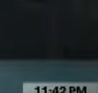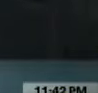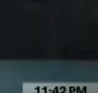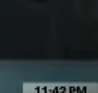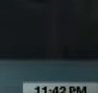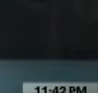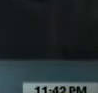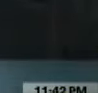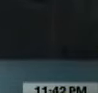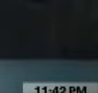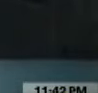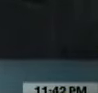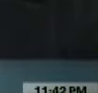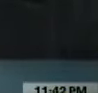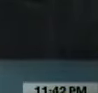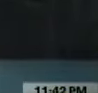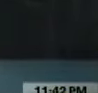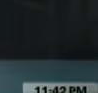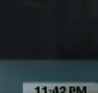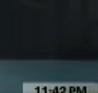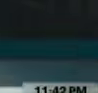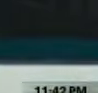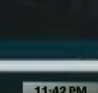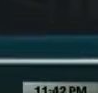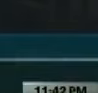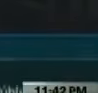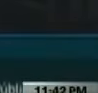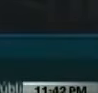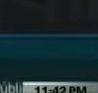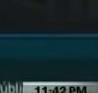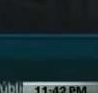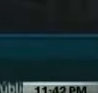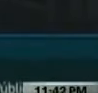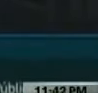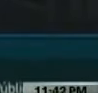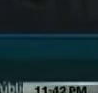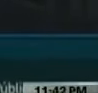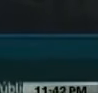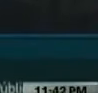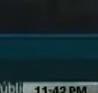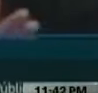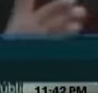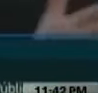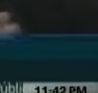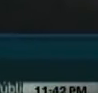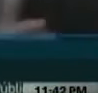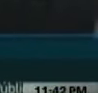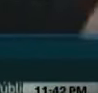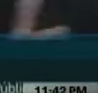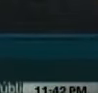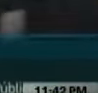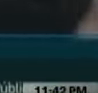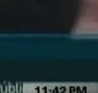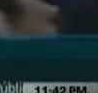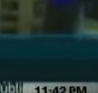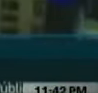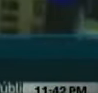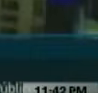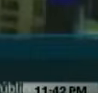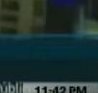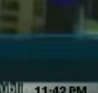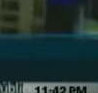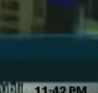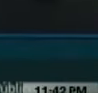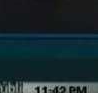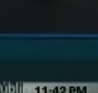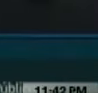Tomamos la decisión de iniciar el camino de vinculación. Tenía el 16% de las acciones, eso era como un bandoneón, digamos, estaba el